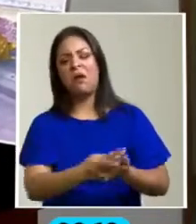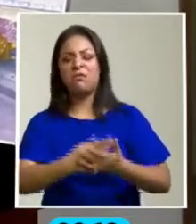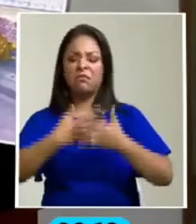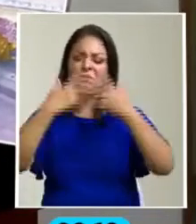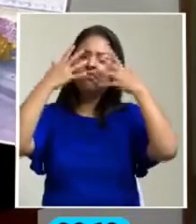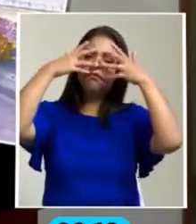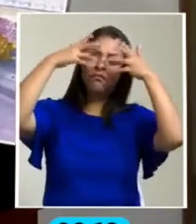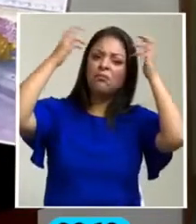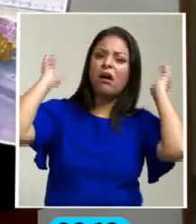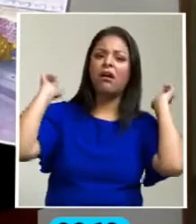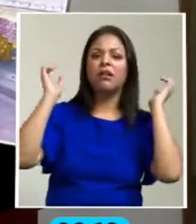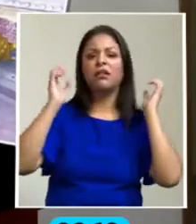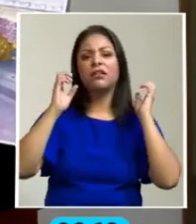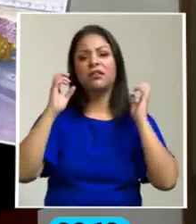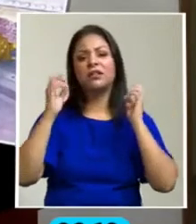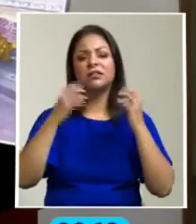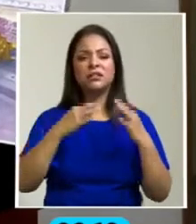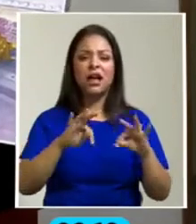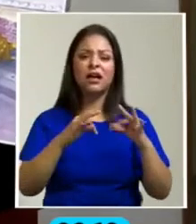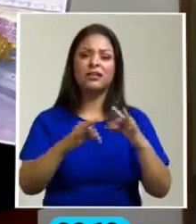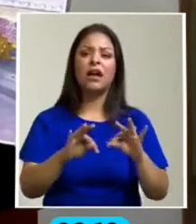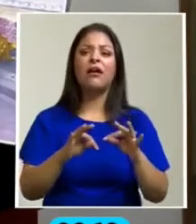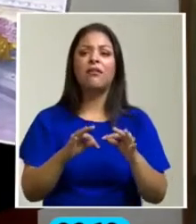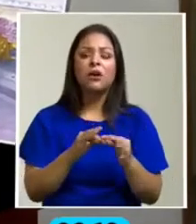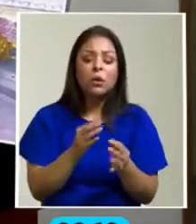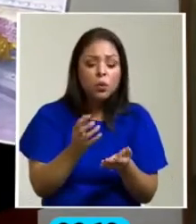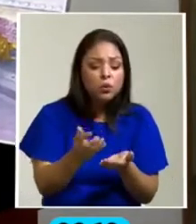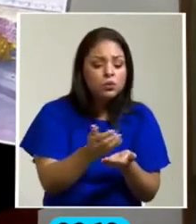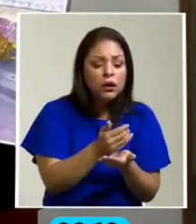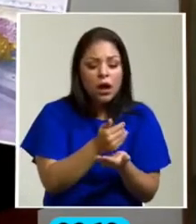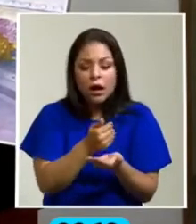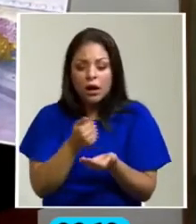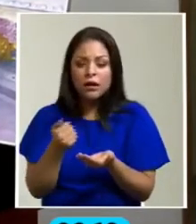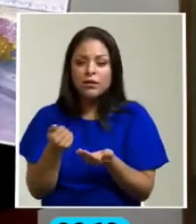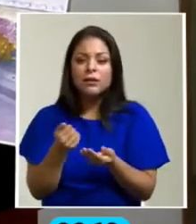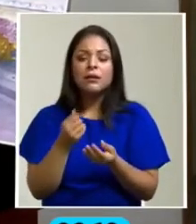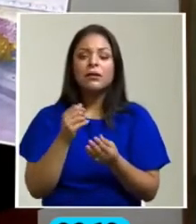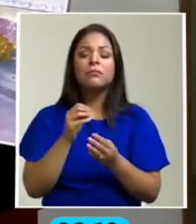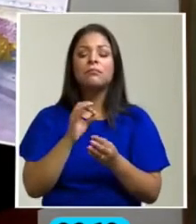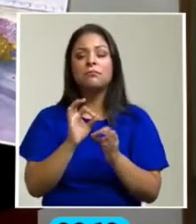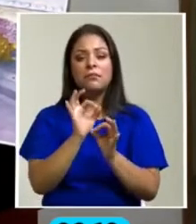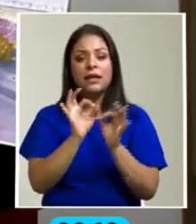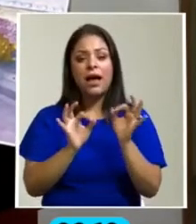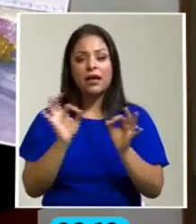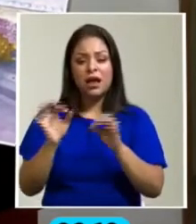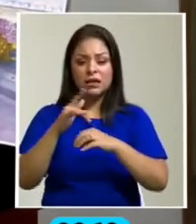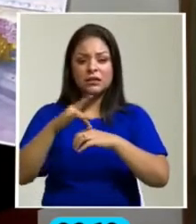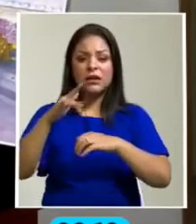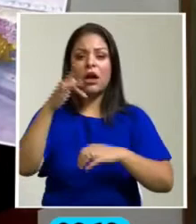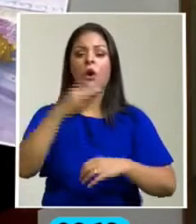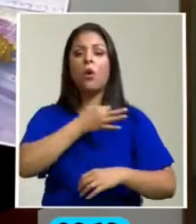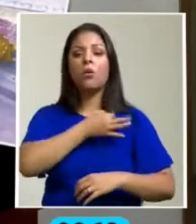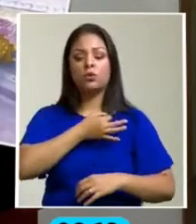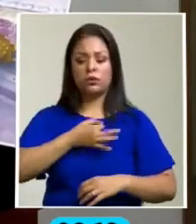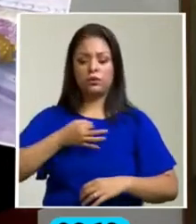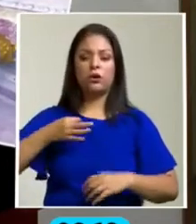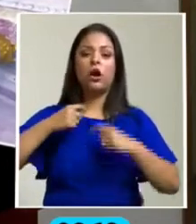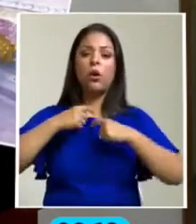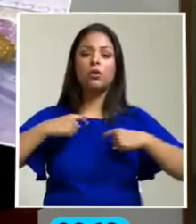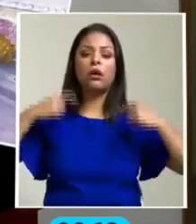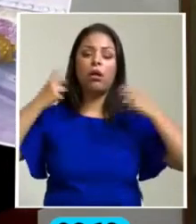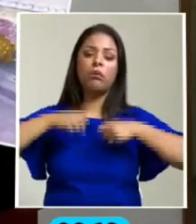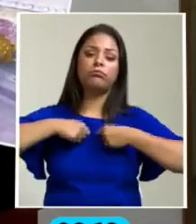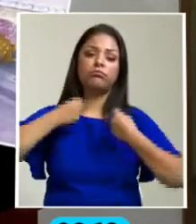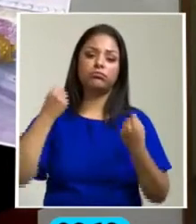y que tratara de juntar todas las piedritas de su collar que se había roto. La Danta en el